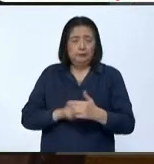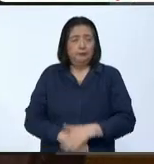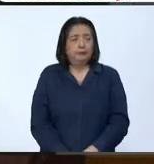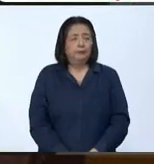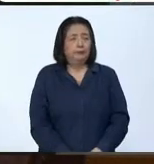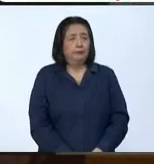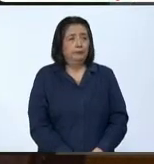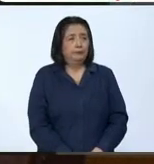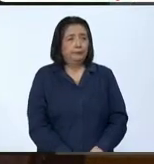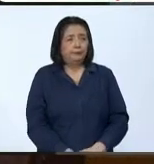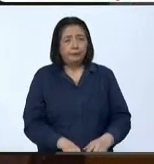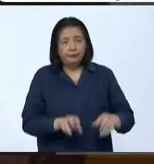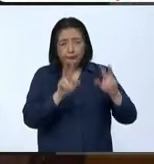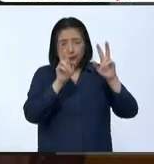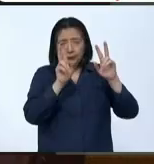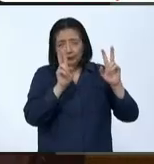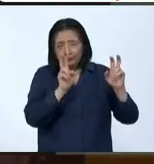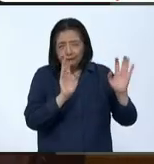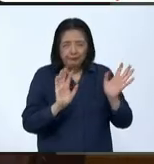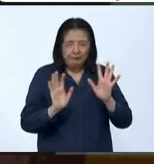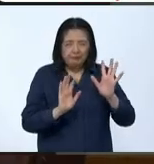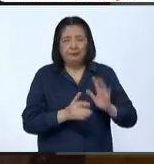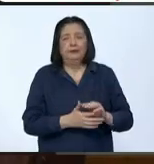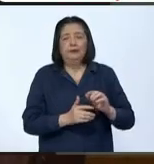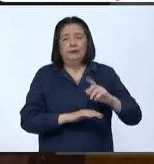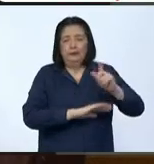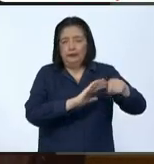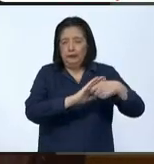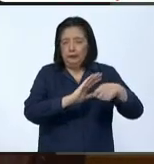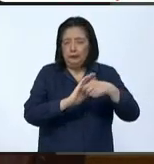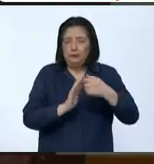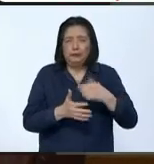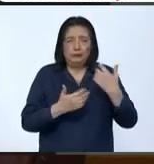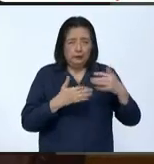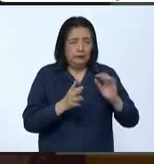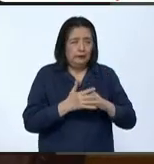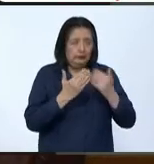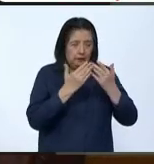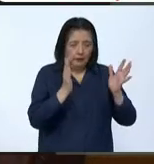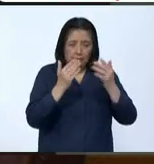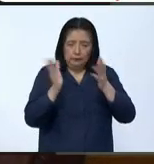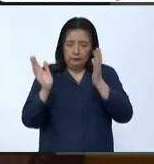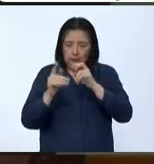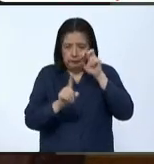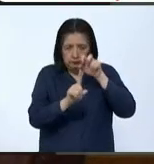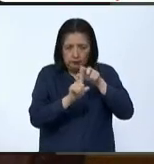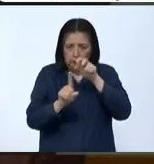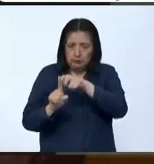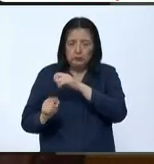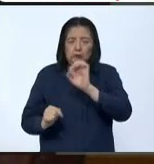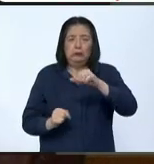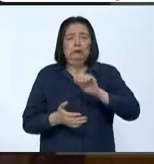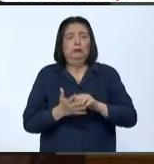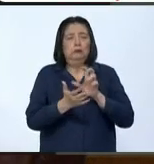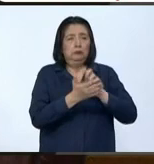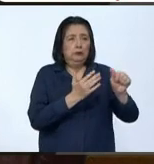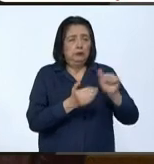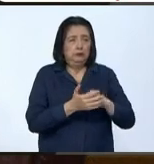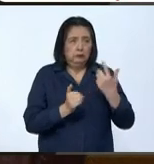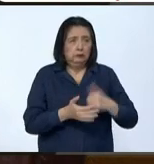con relación a los graves casos de corrupción que han sido descubiertos en los últimos meses